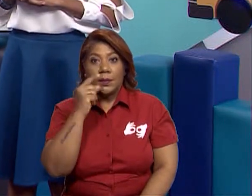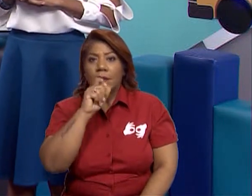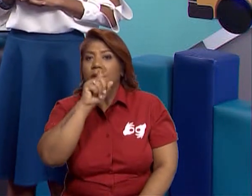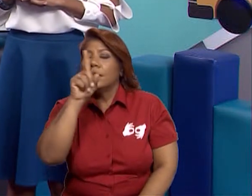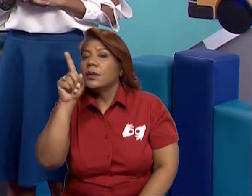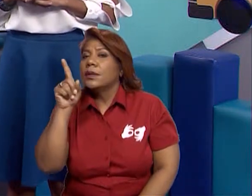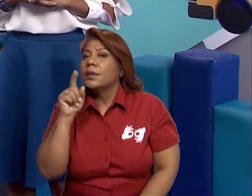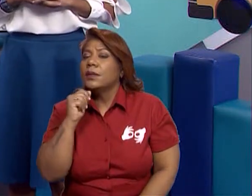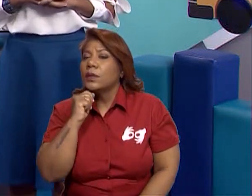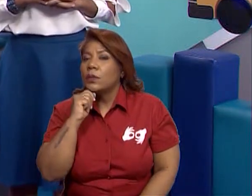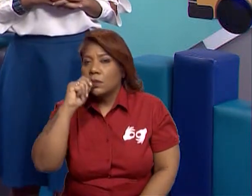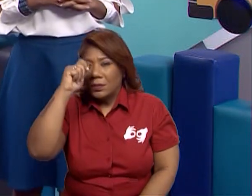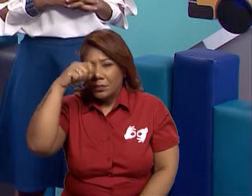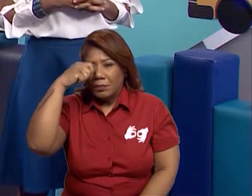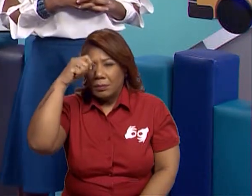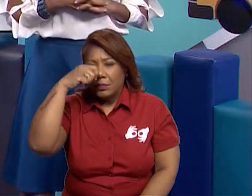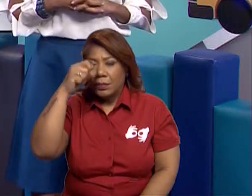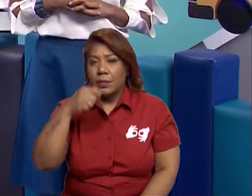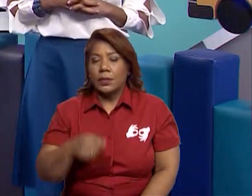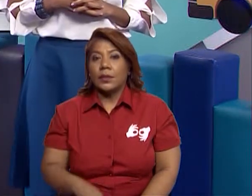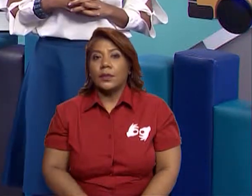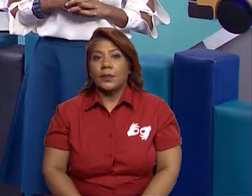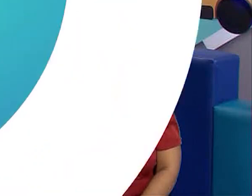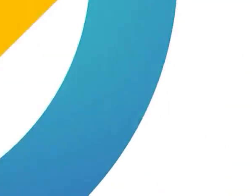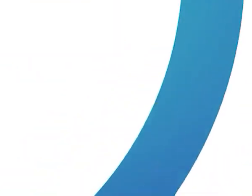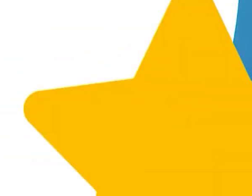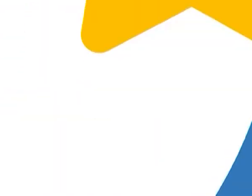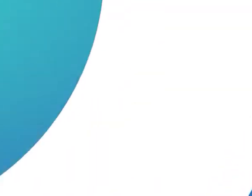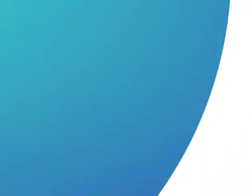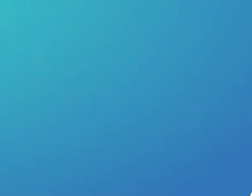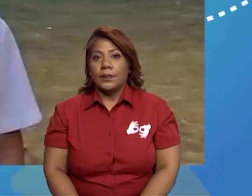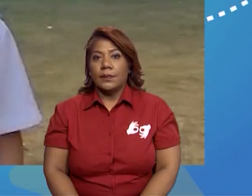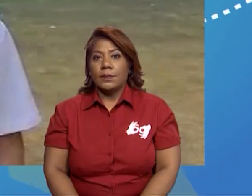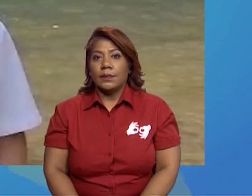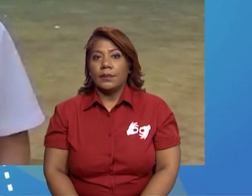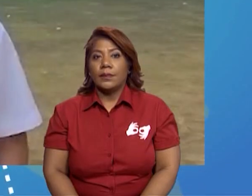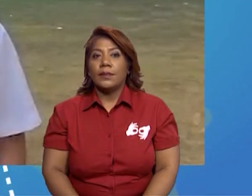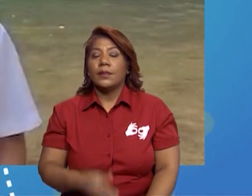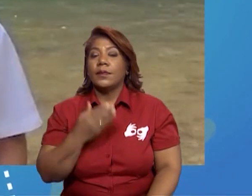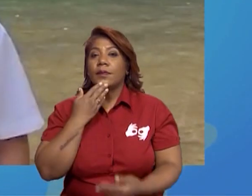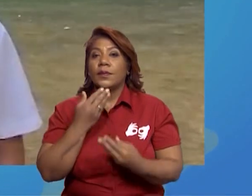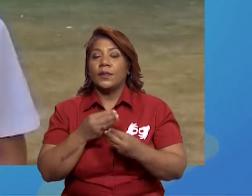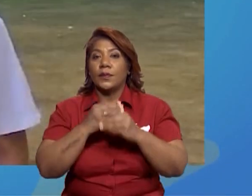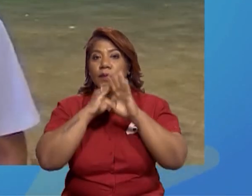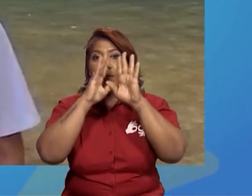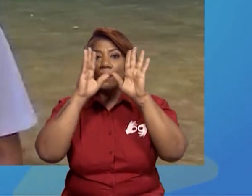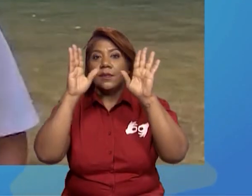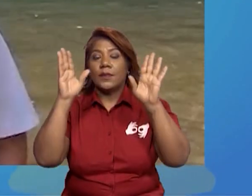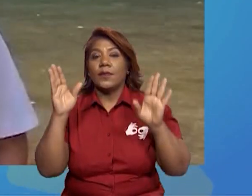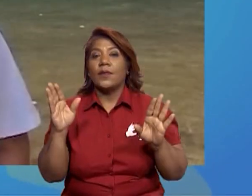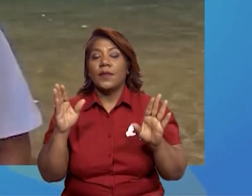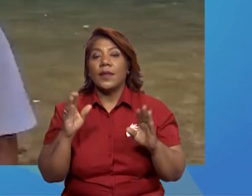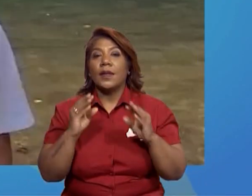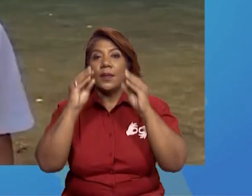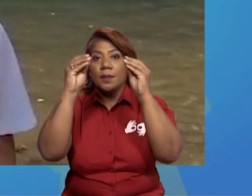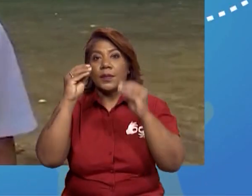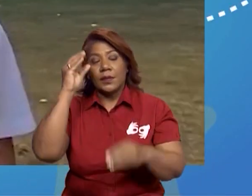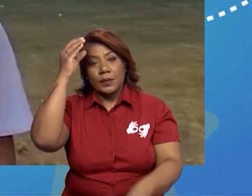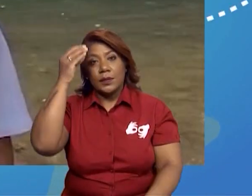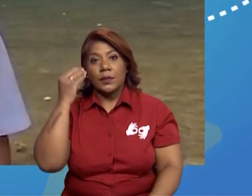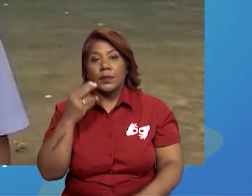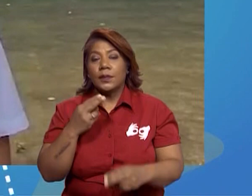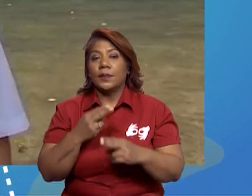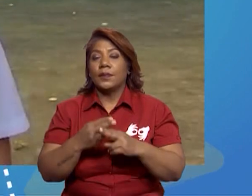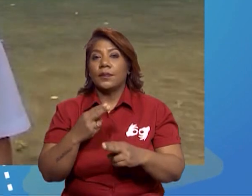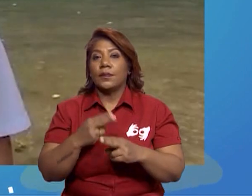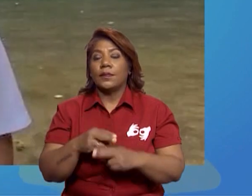pregunta, suéltala para poder responderla. A ver. Muy buen día, profesor Cristian de Gracia. Mi nombre